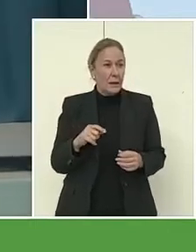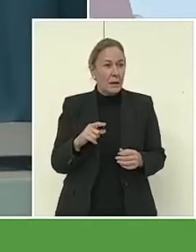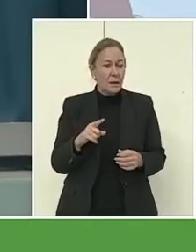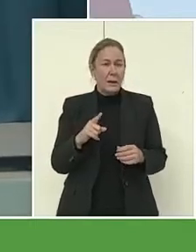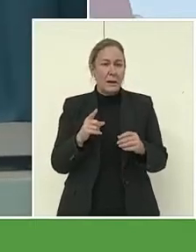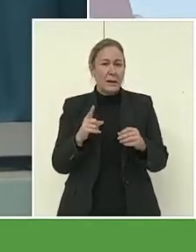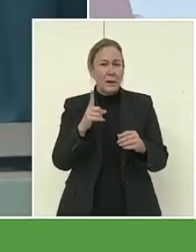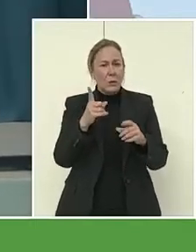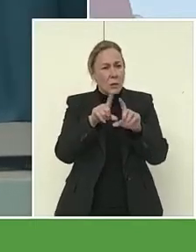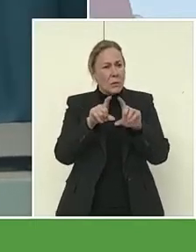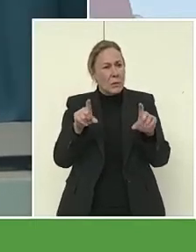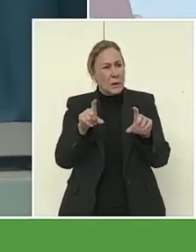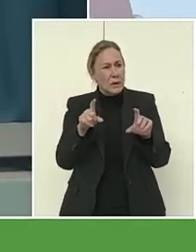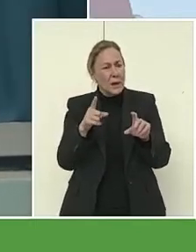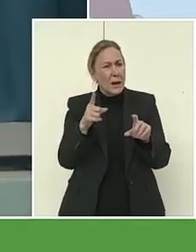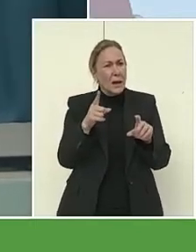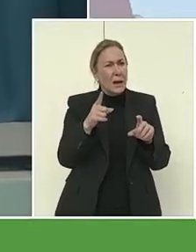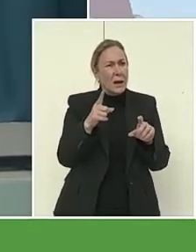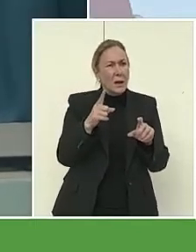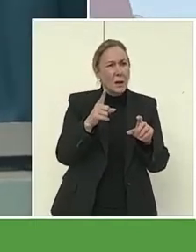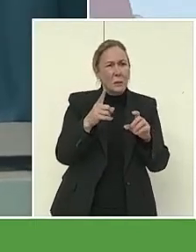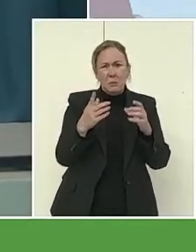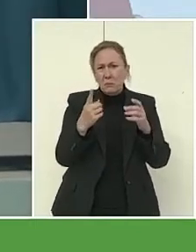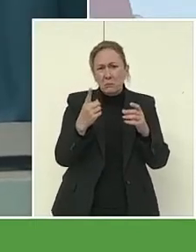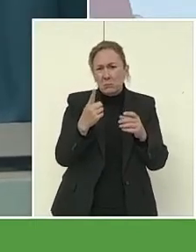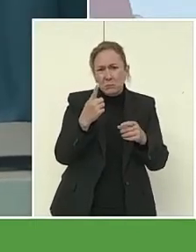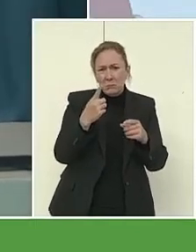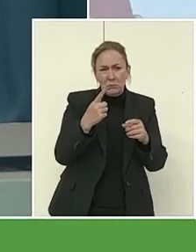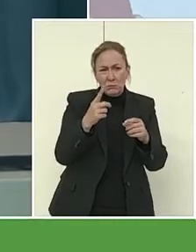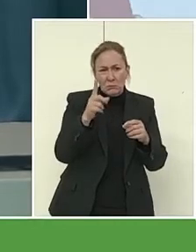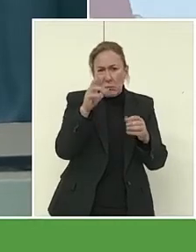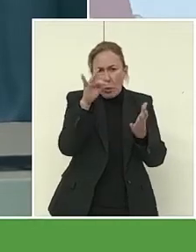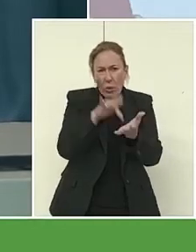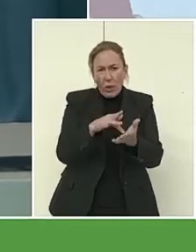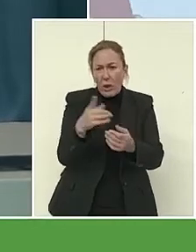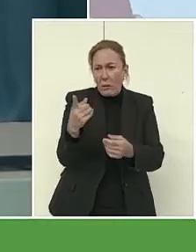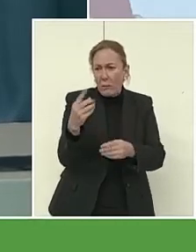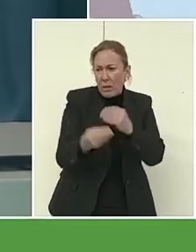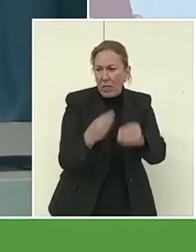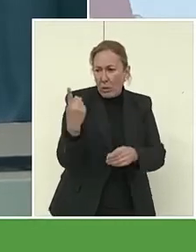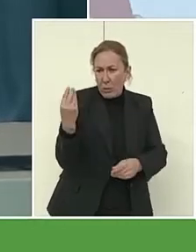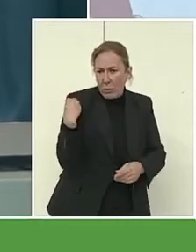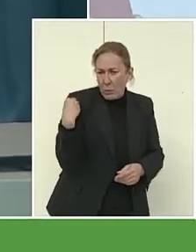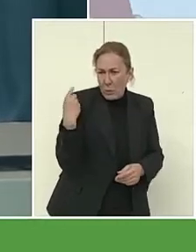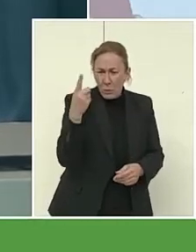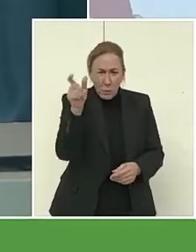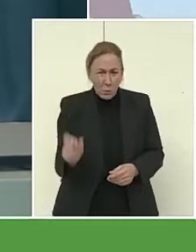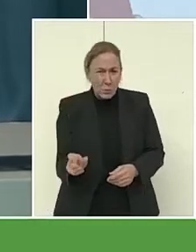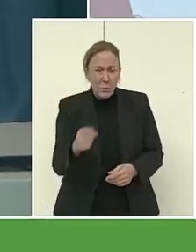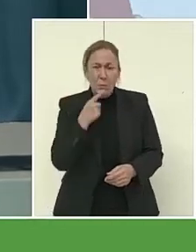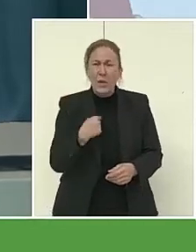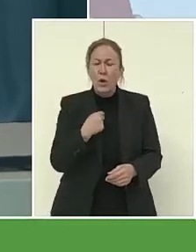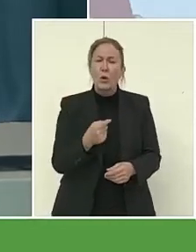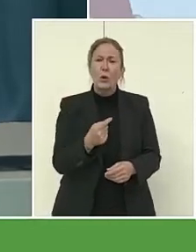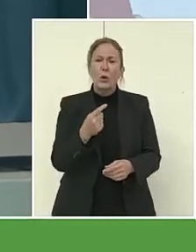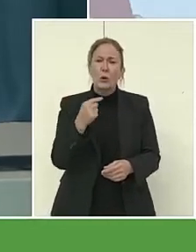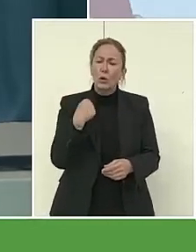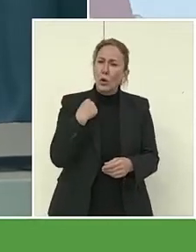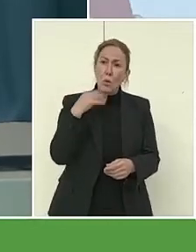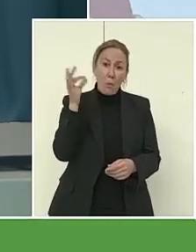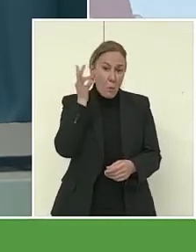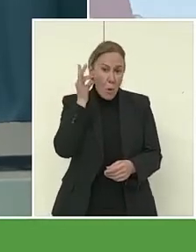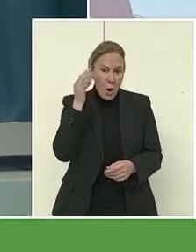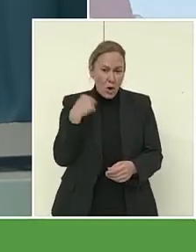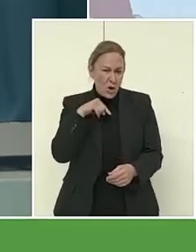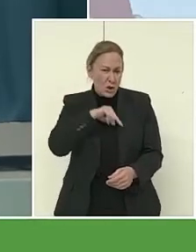Género, me hicieron una pregunta y creo que la pregunta en sí ya estaba mal enfocada, ¿no? A mí me preguntaron que yo como mujer, ¿cómo me había